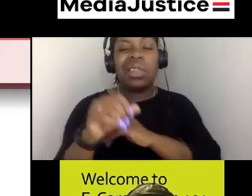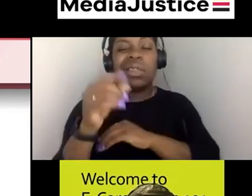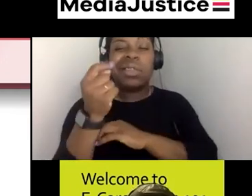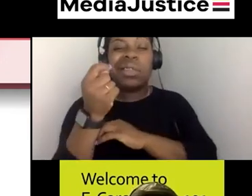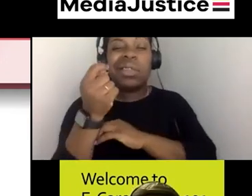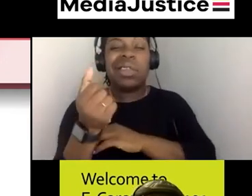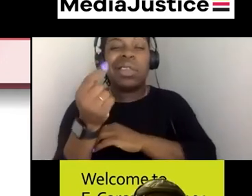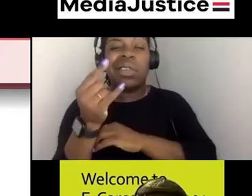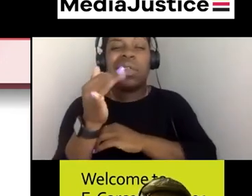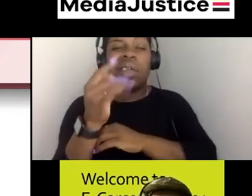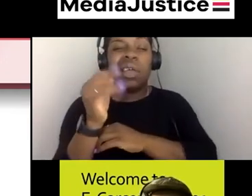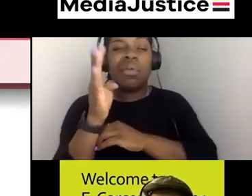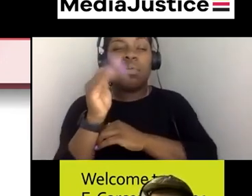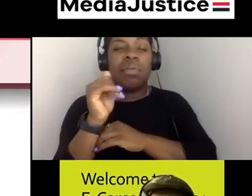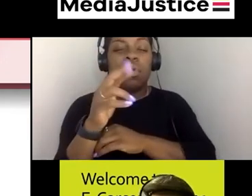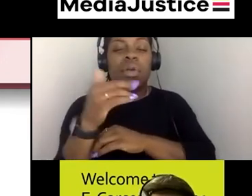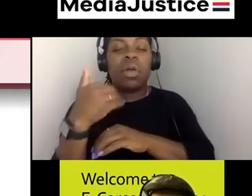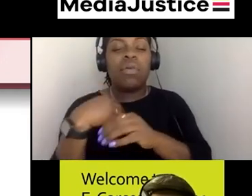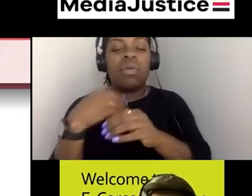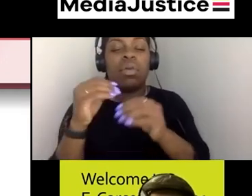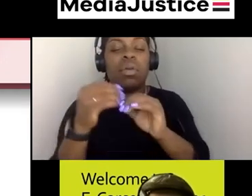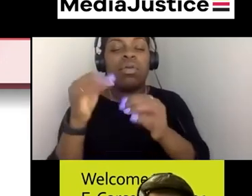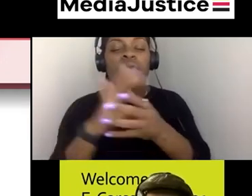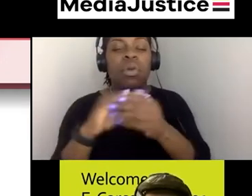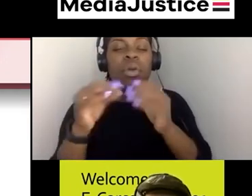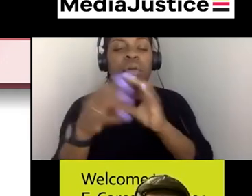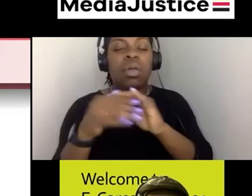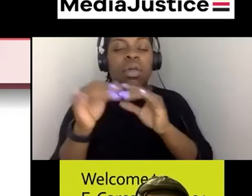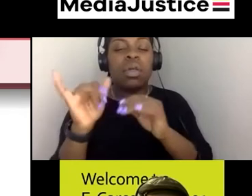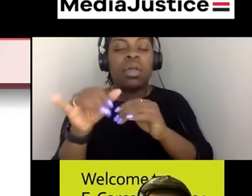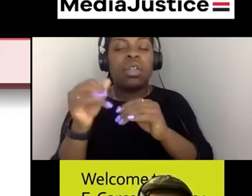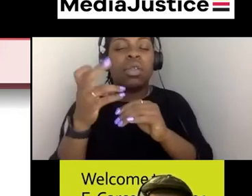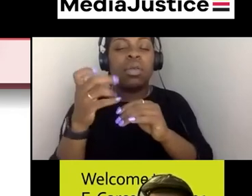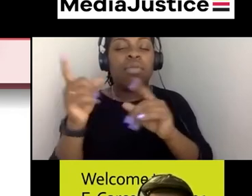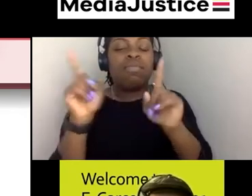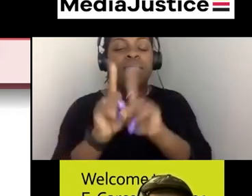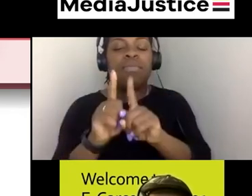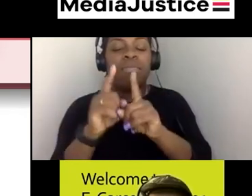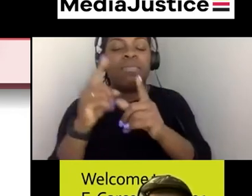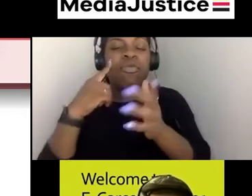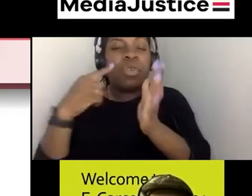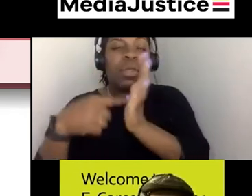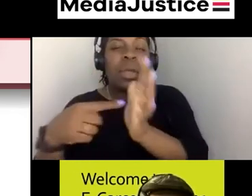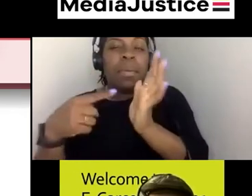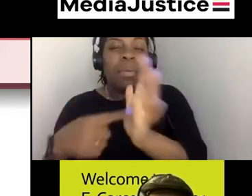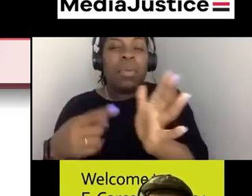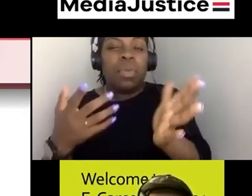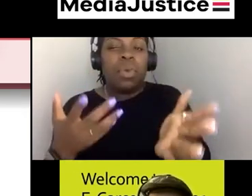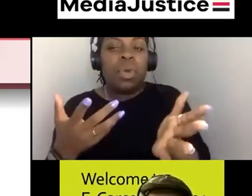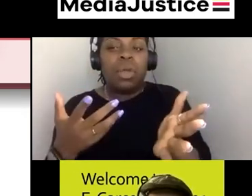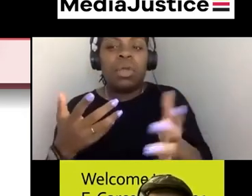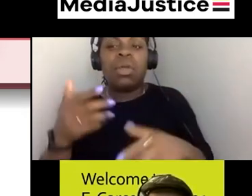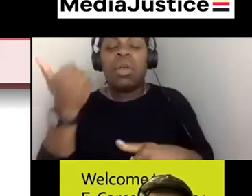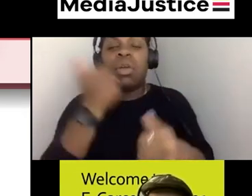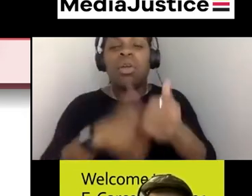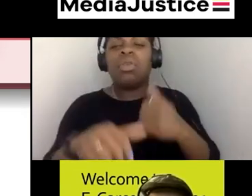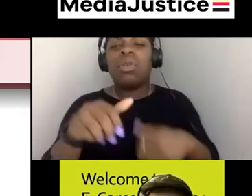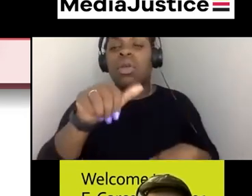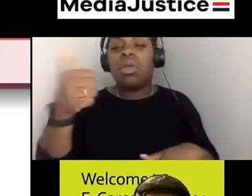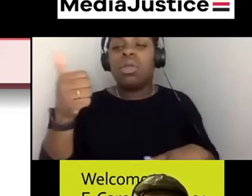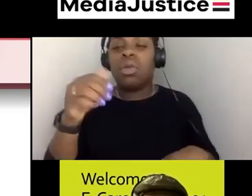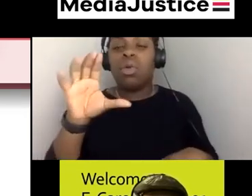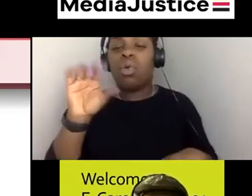vemos que hay una opción al lado que tiene muchas historias sobre la vigilancia